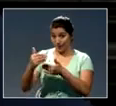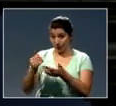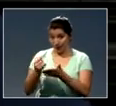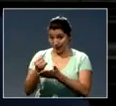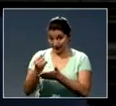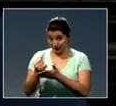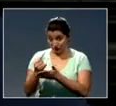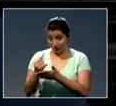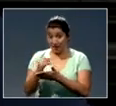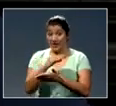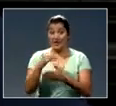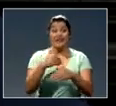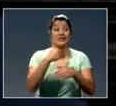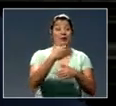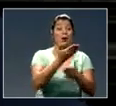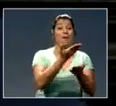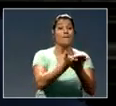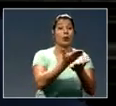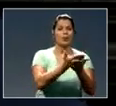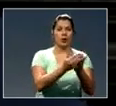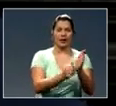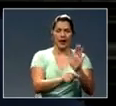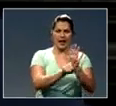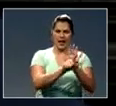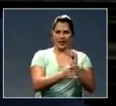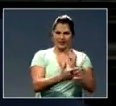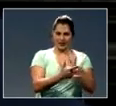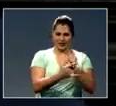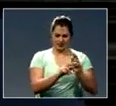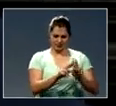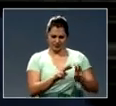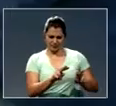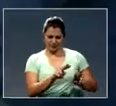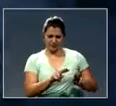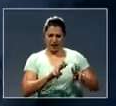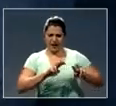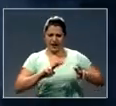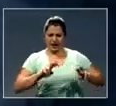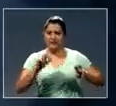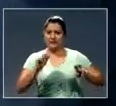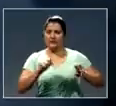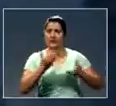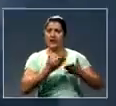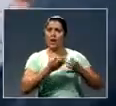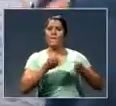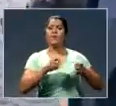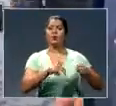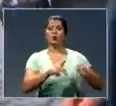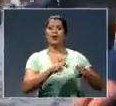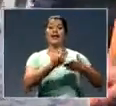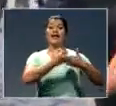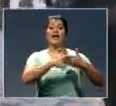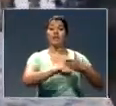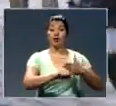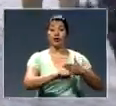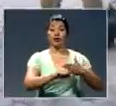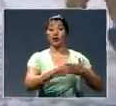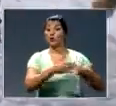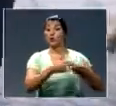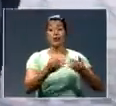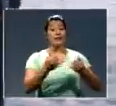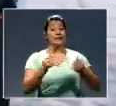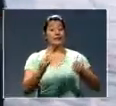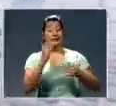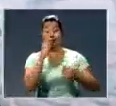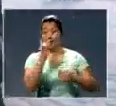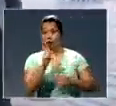esta norma técnica, este borrador, que al analizarlo sí abre esos portillos. Y acerca de la nueva propuesta de matrimonio